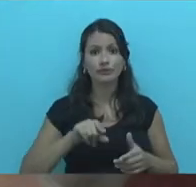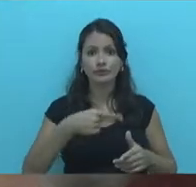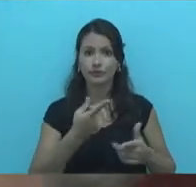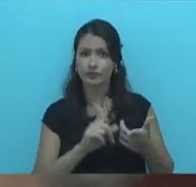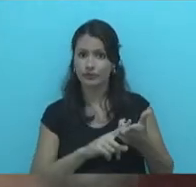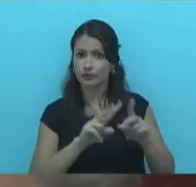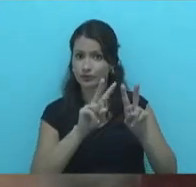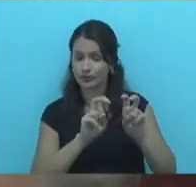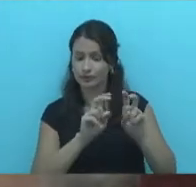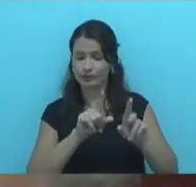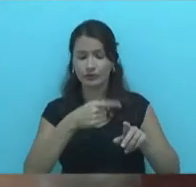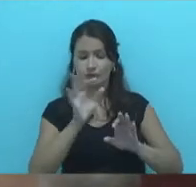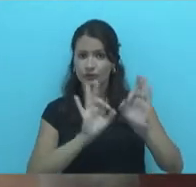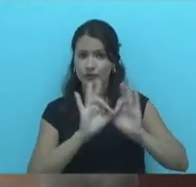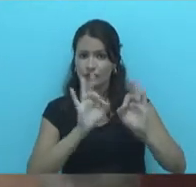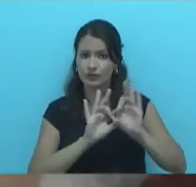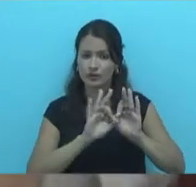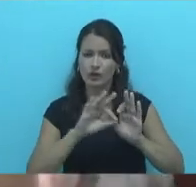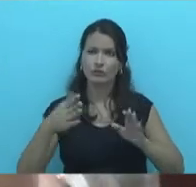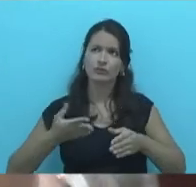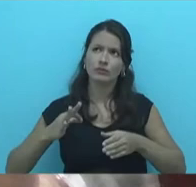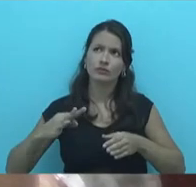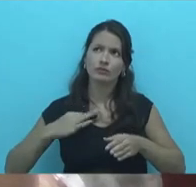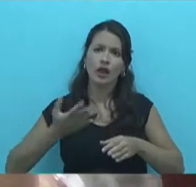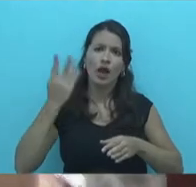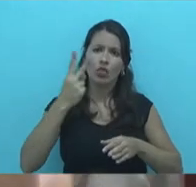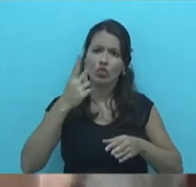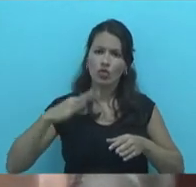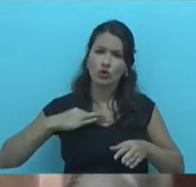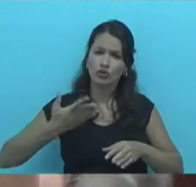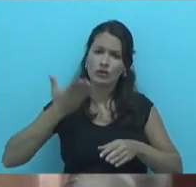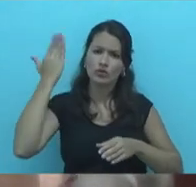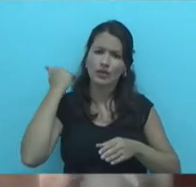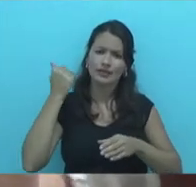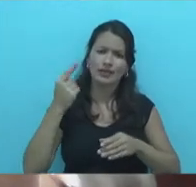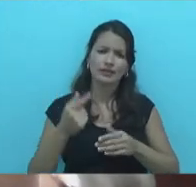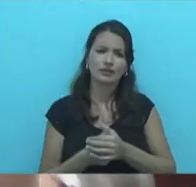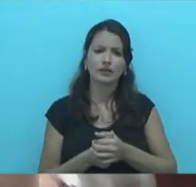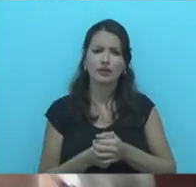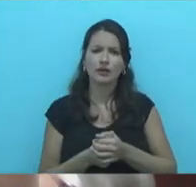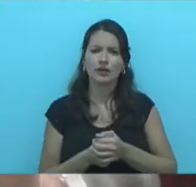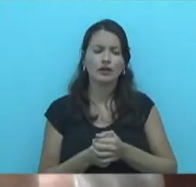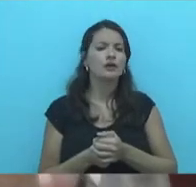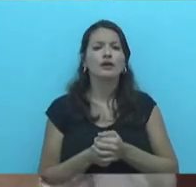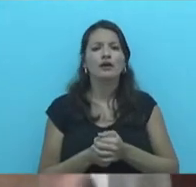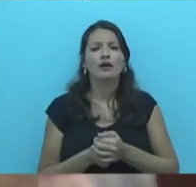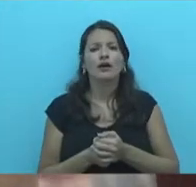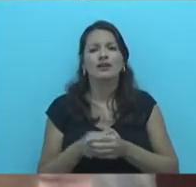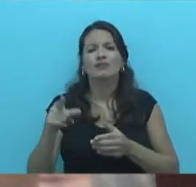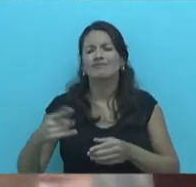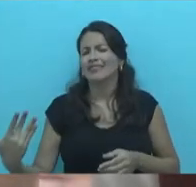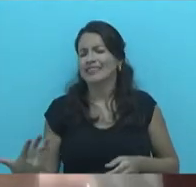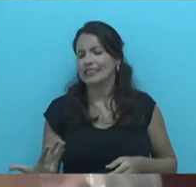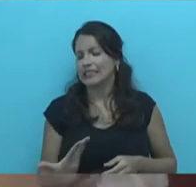ya 2 años del siniestro que fue tan terrible como fue el accidente de 2 micros de la empresa Monticas, que nos dio a